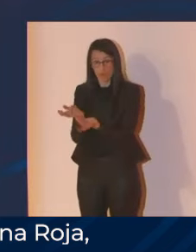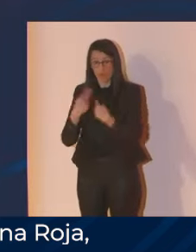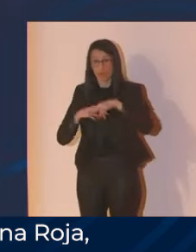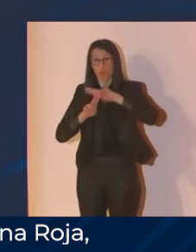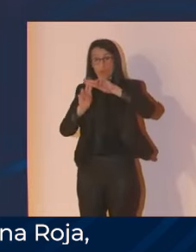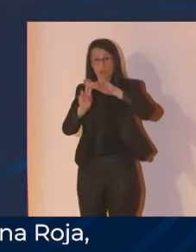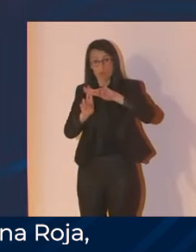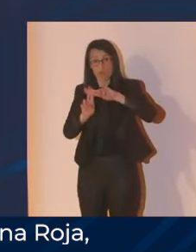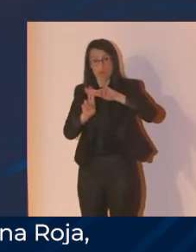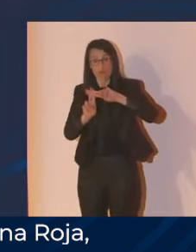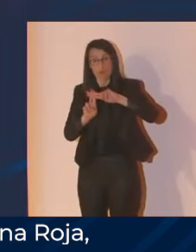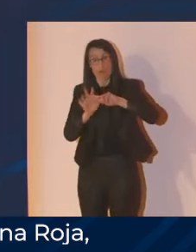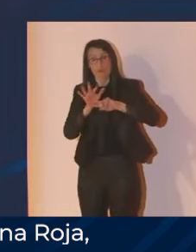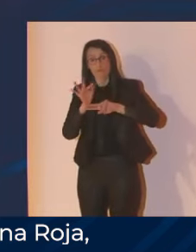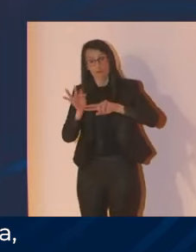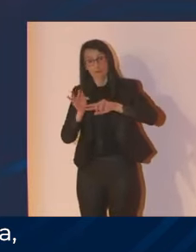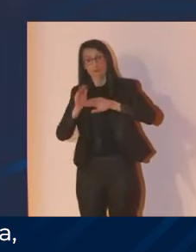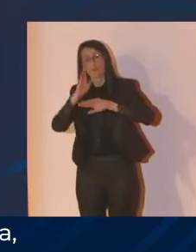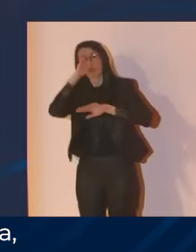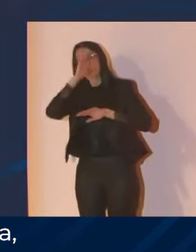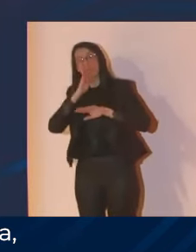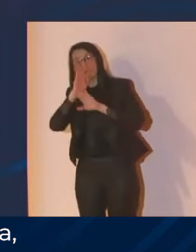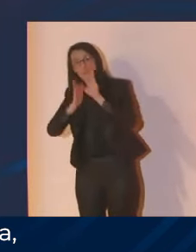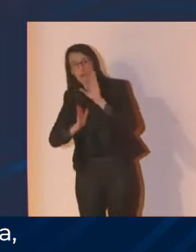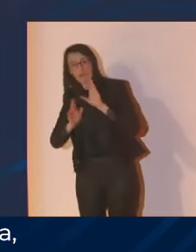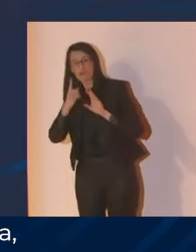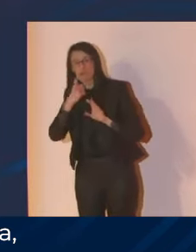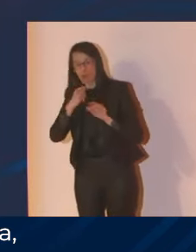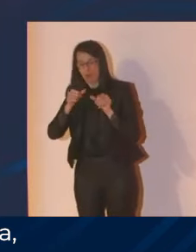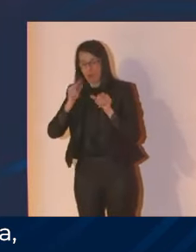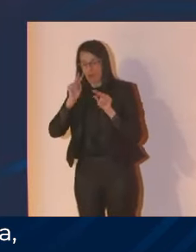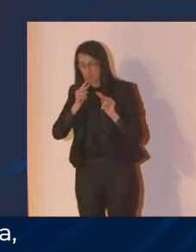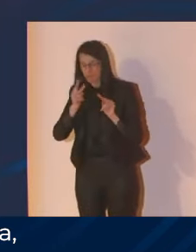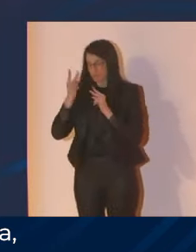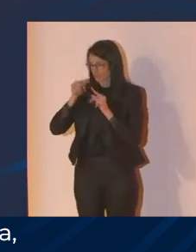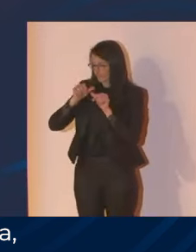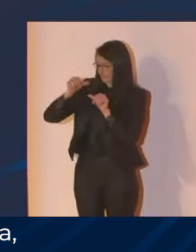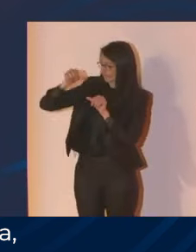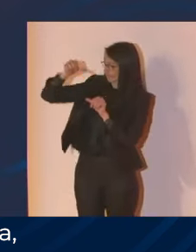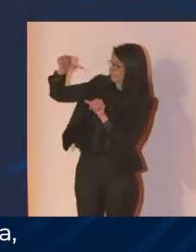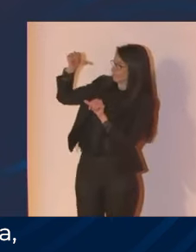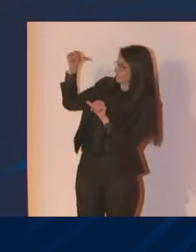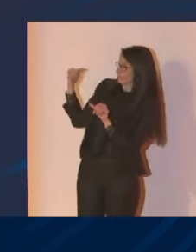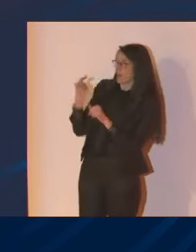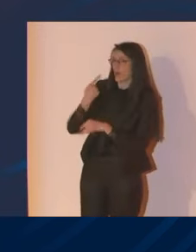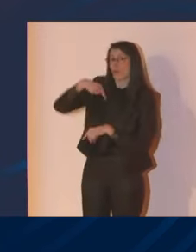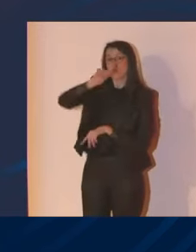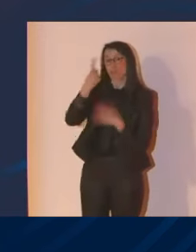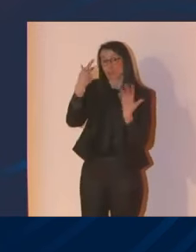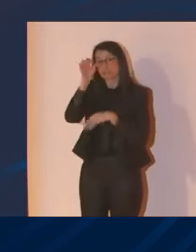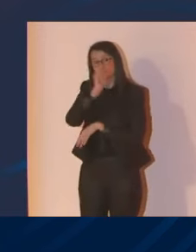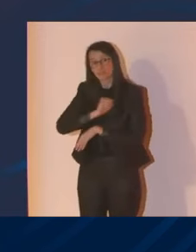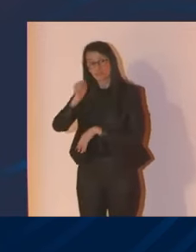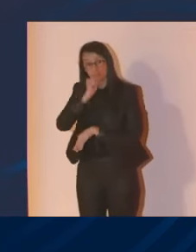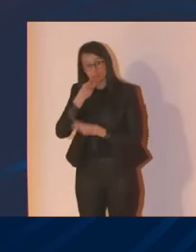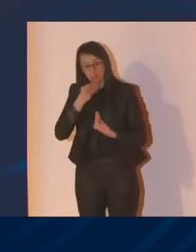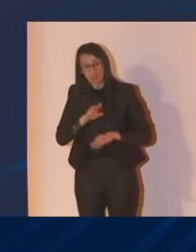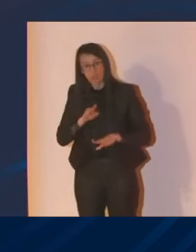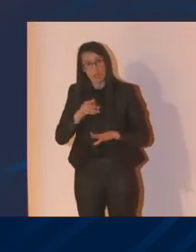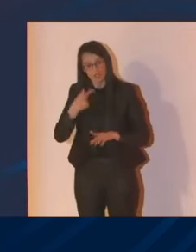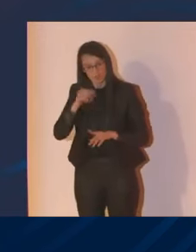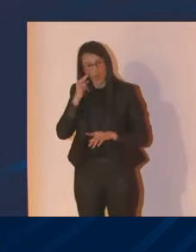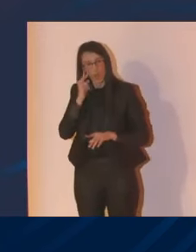Roja y de la Media Luna Roja, miramos hacia atrás, hacia esos 160 años de historia, pero también miramos hacia adelante,